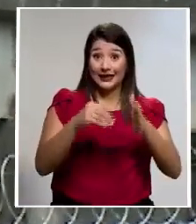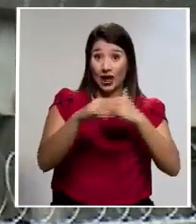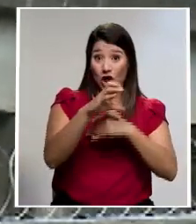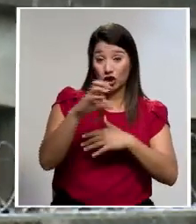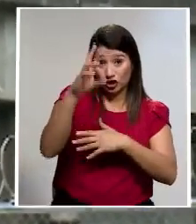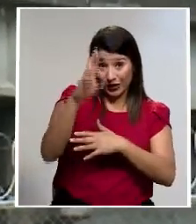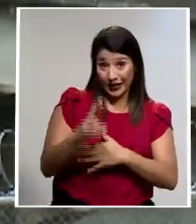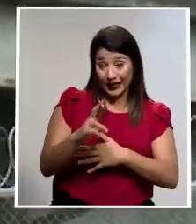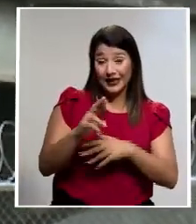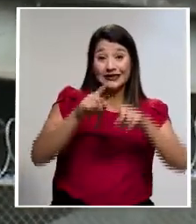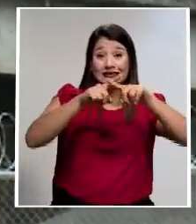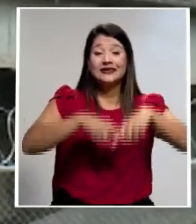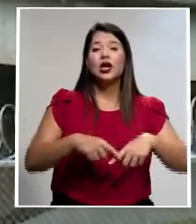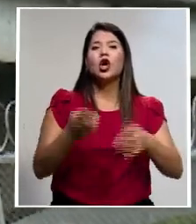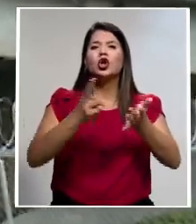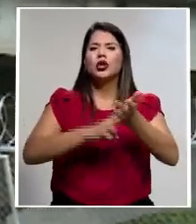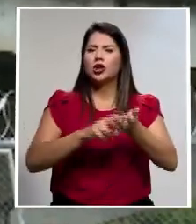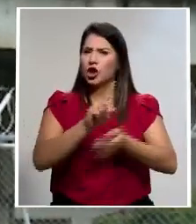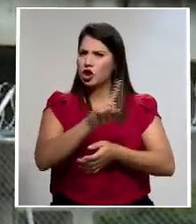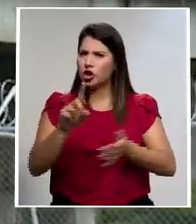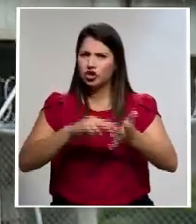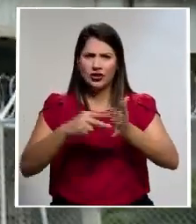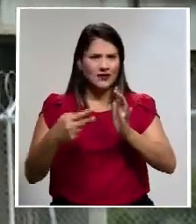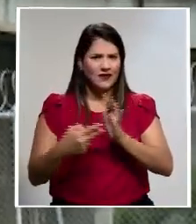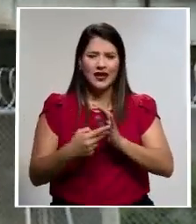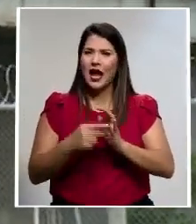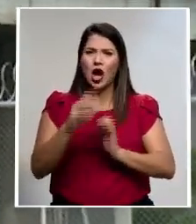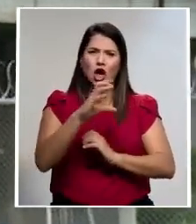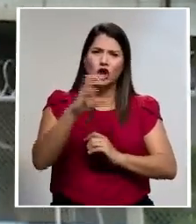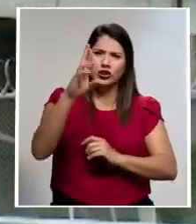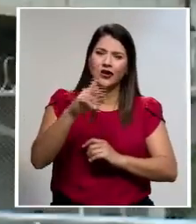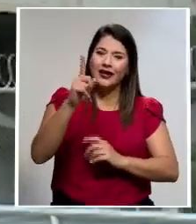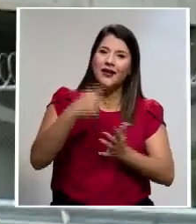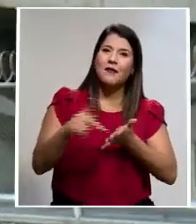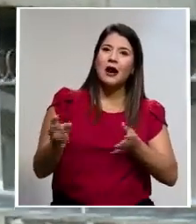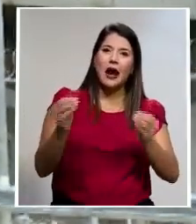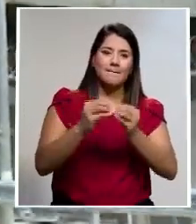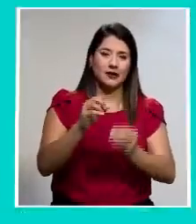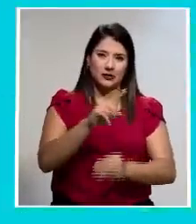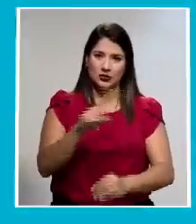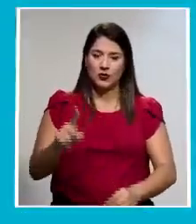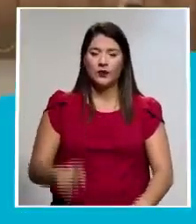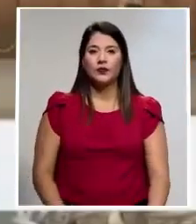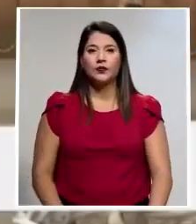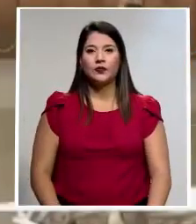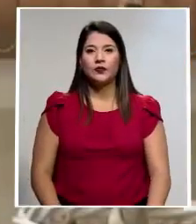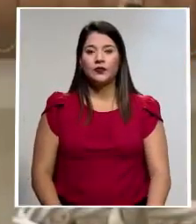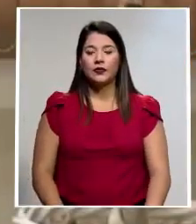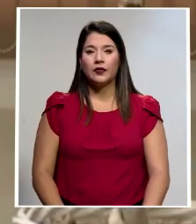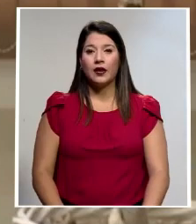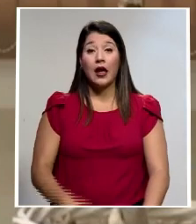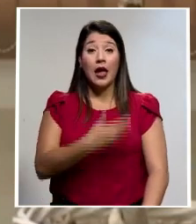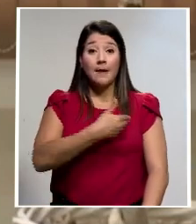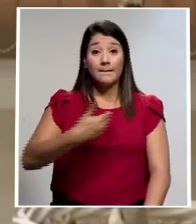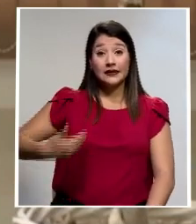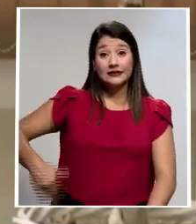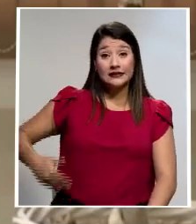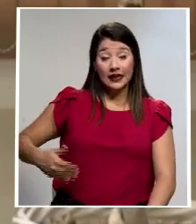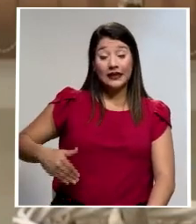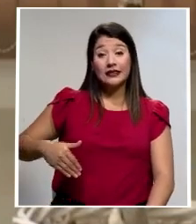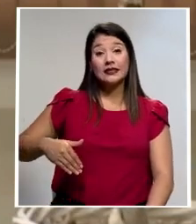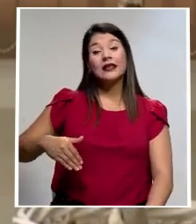la cancelación de los contratos no implicará costos adicionales para el Estado costarricense. El presidente ejecutivo